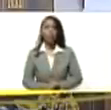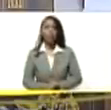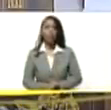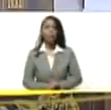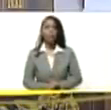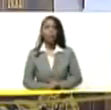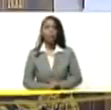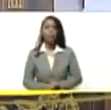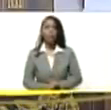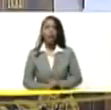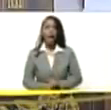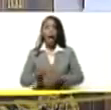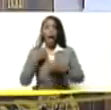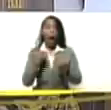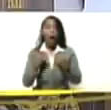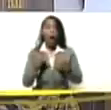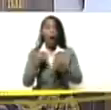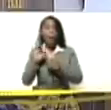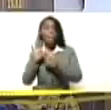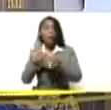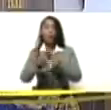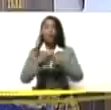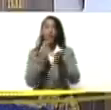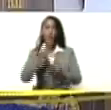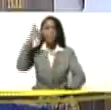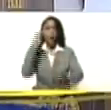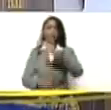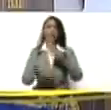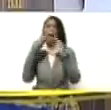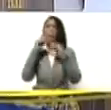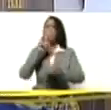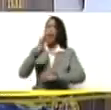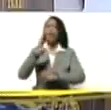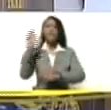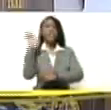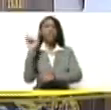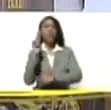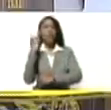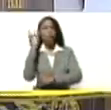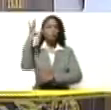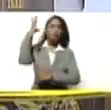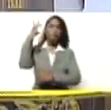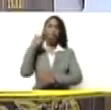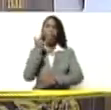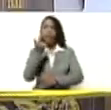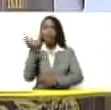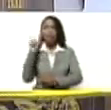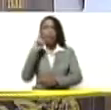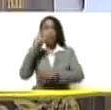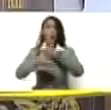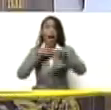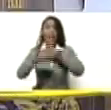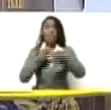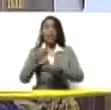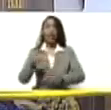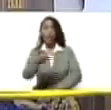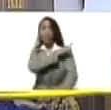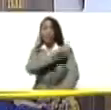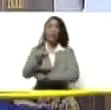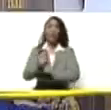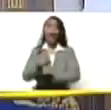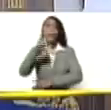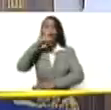ahora saben el mundo maduro prohíbe por decreto hambre dar mal de venezuela se consolida la dictadura de